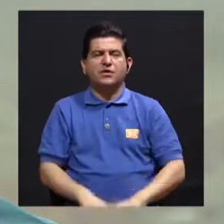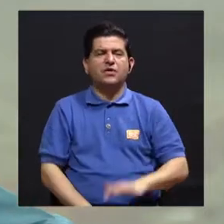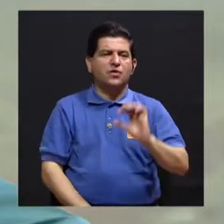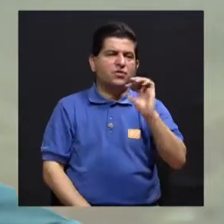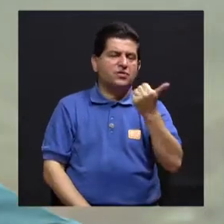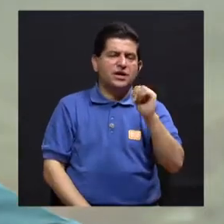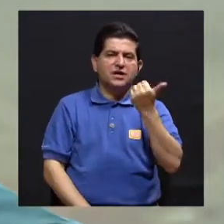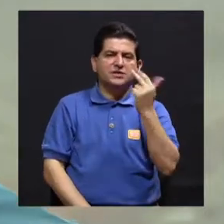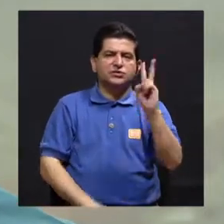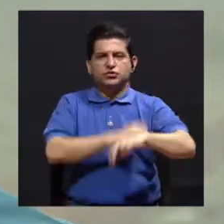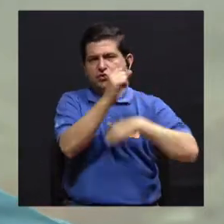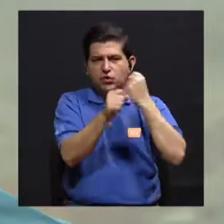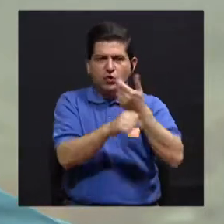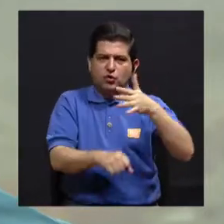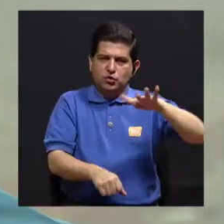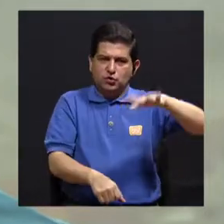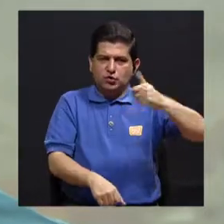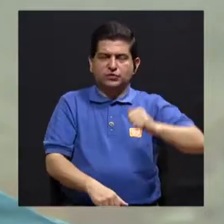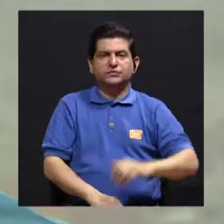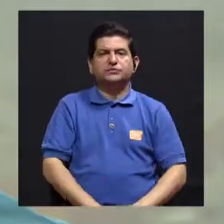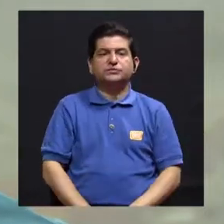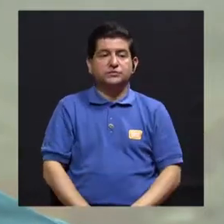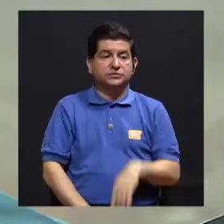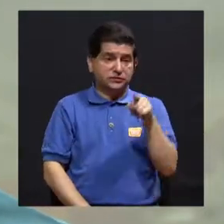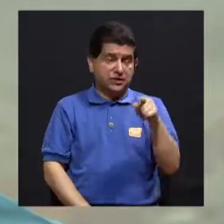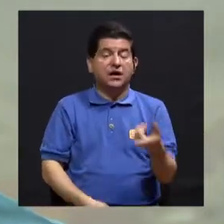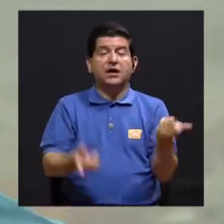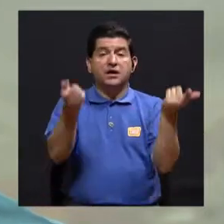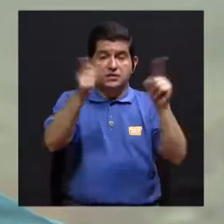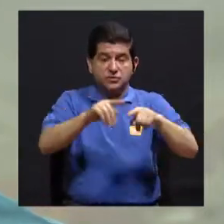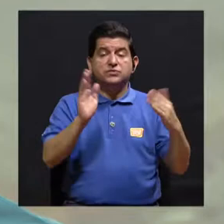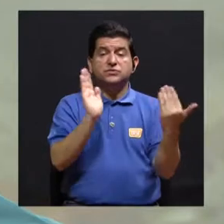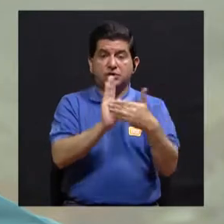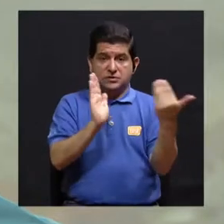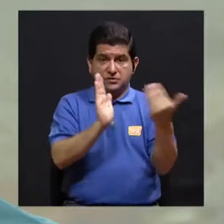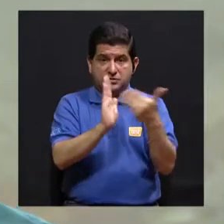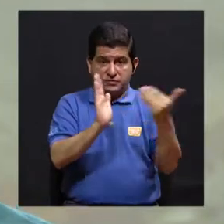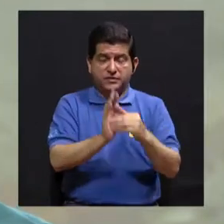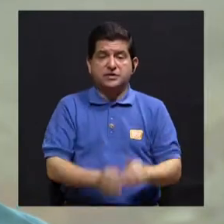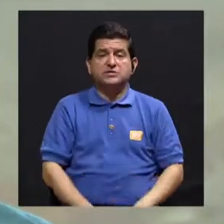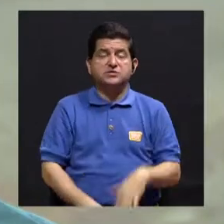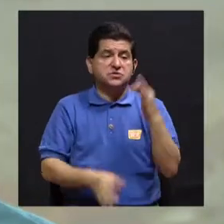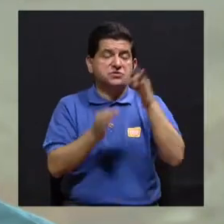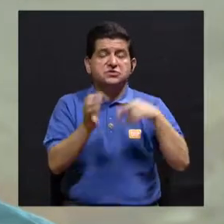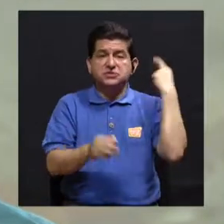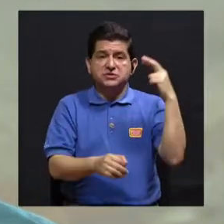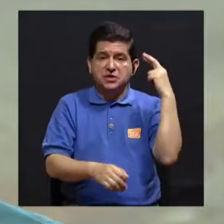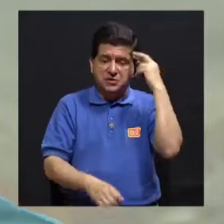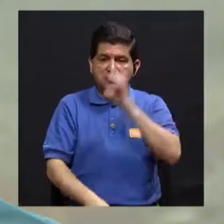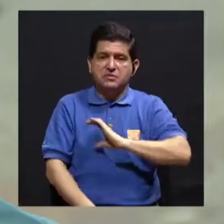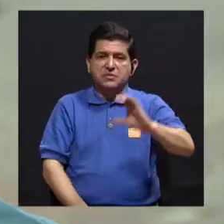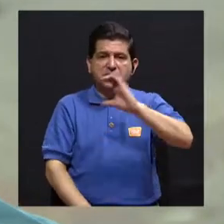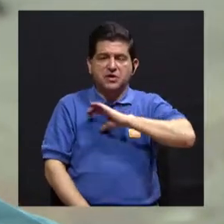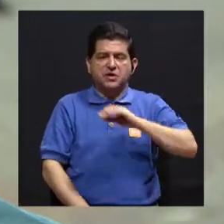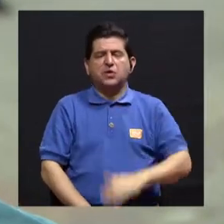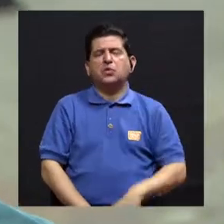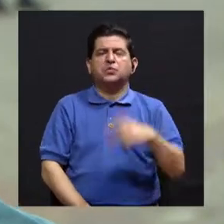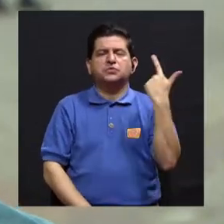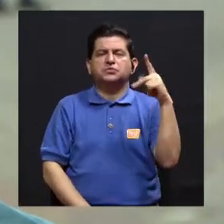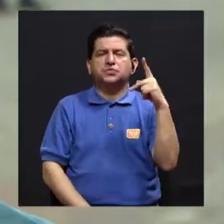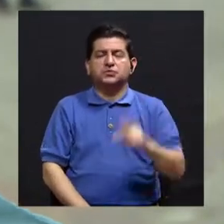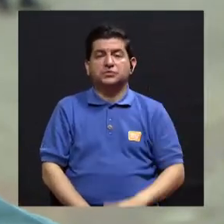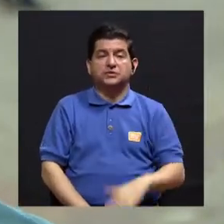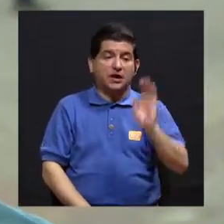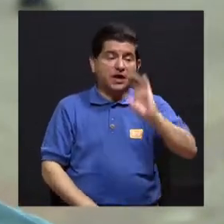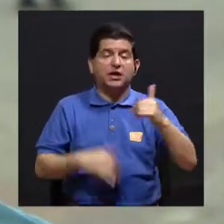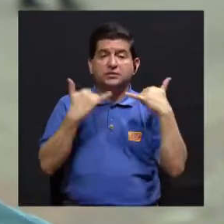10, 12 años, más o menos, van a verse más afectados por simples razones de conductas de riesgo, ¿okay? Tenemos un